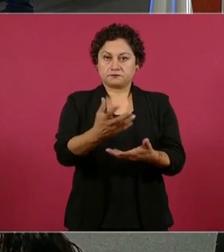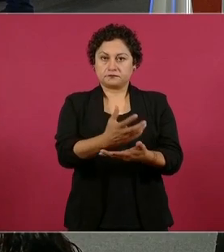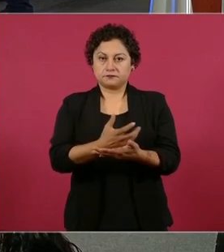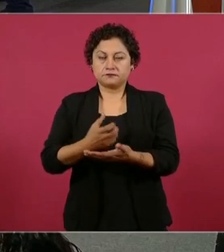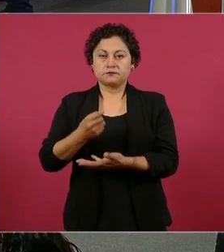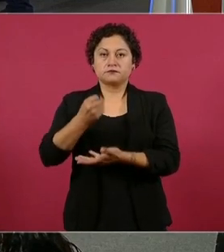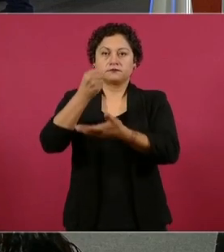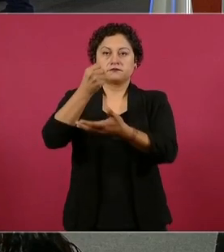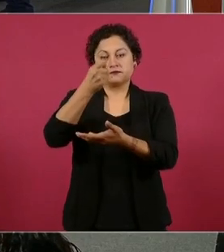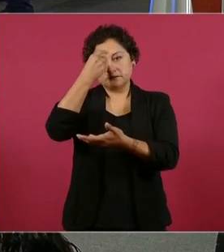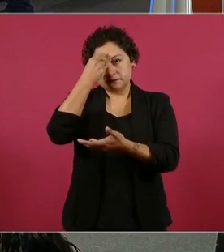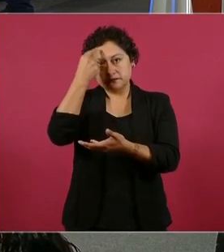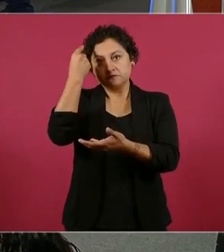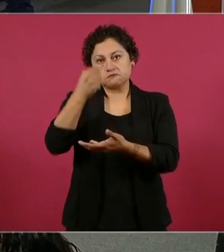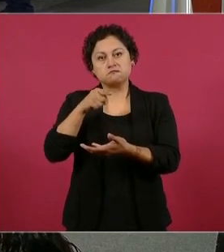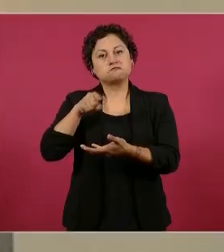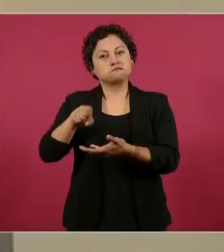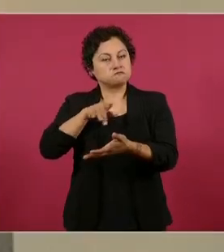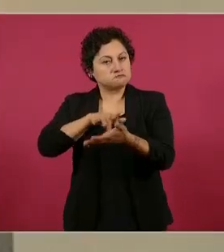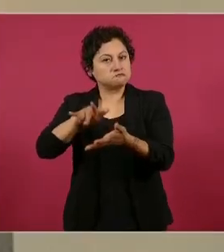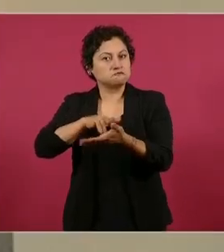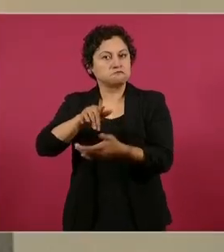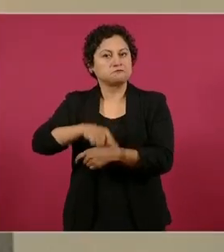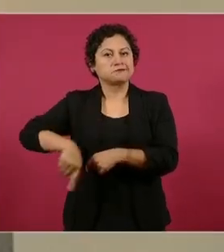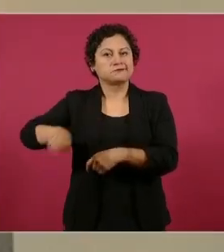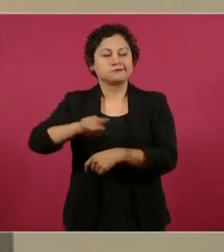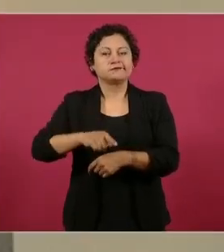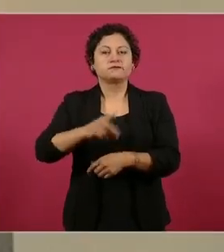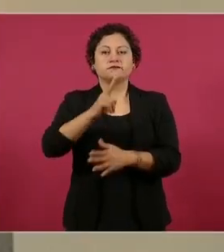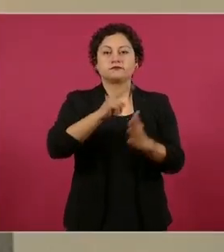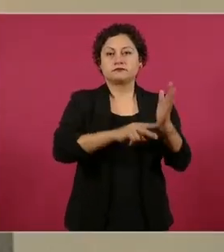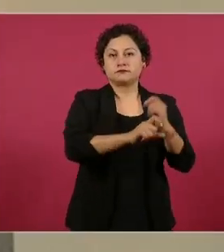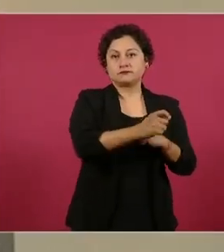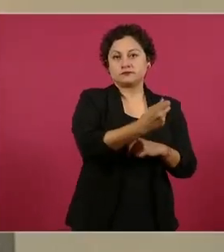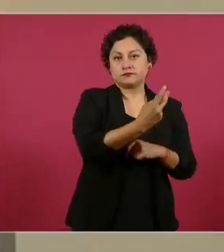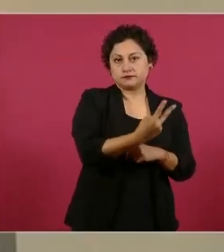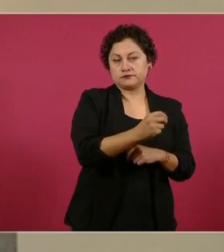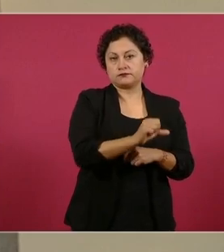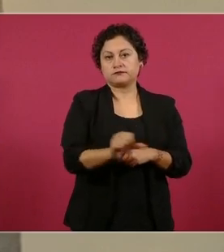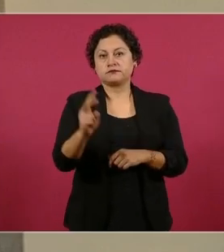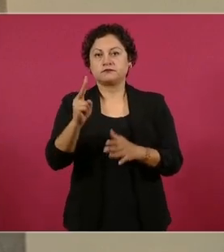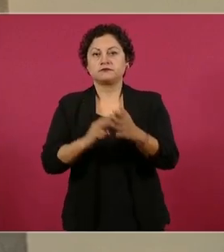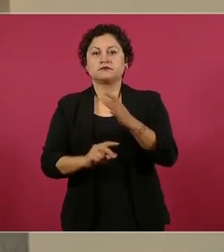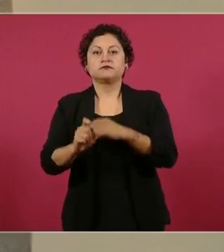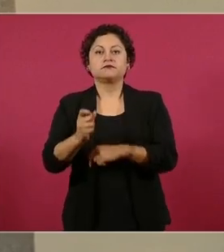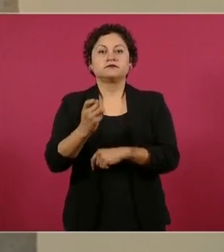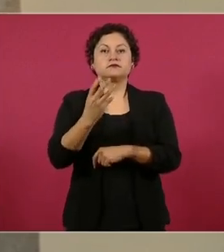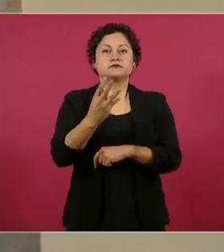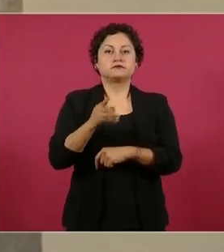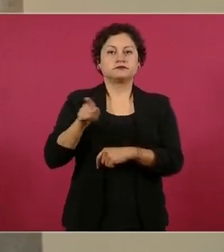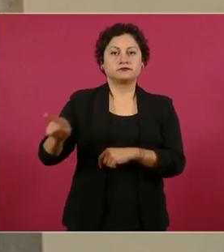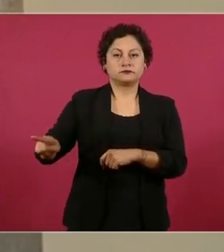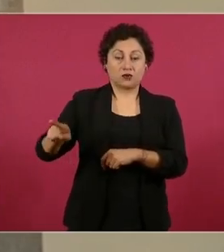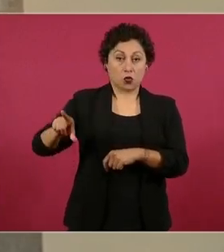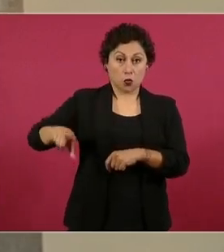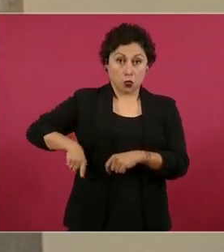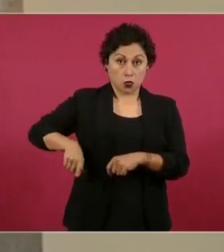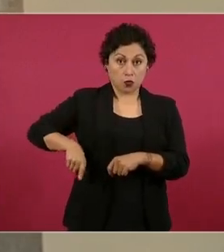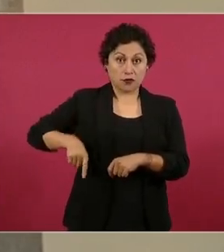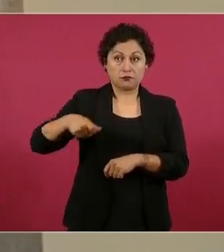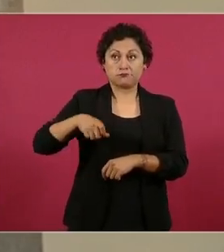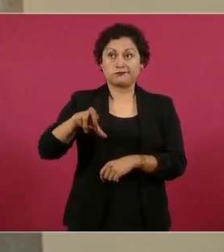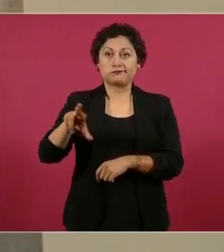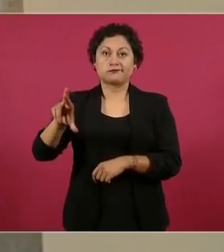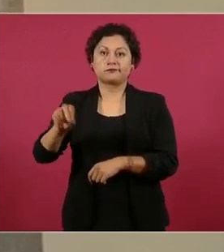a partir de 2022 y hasta 2024, el estado de Quintana Roo ha sido el encargado de erogar estos